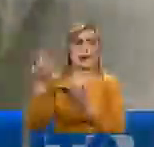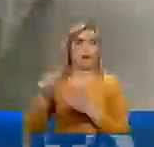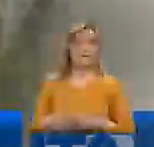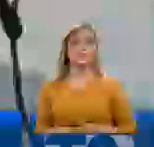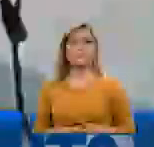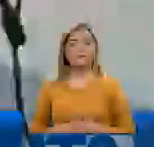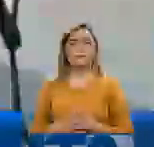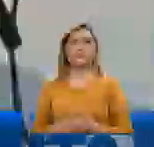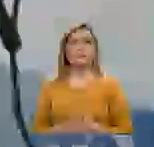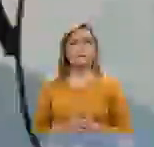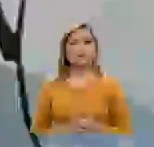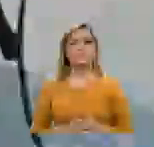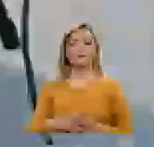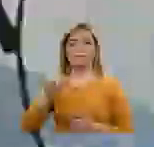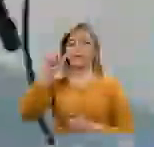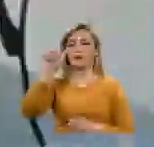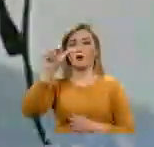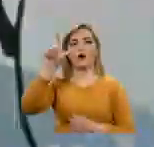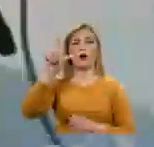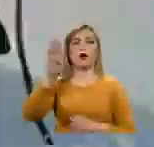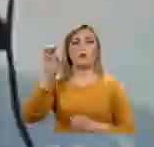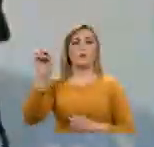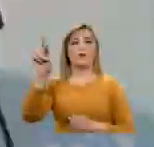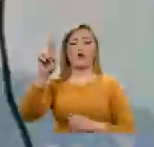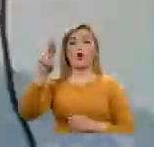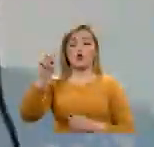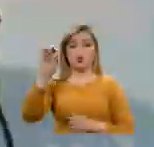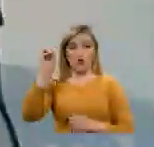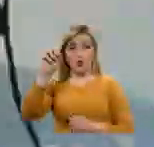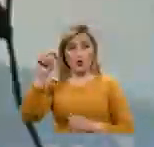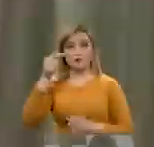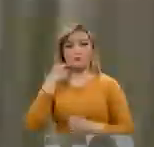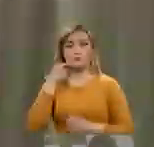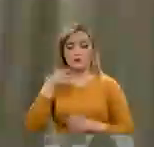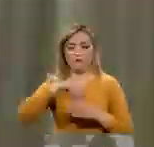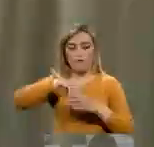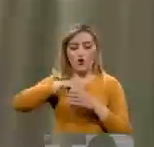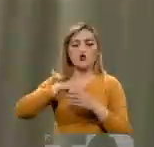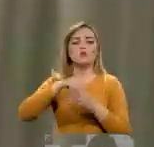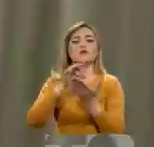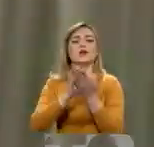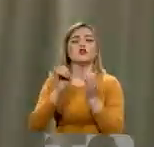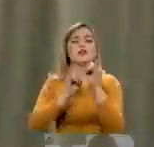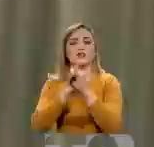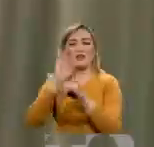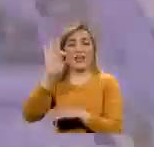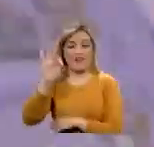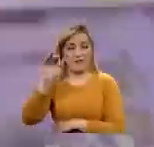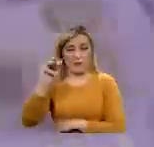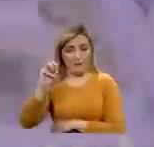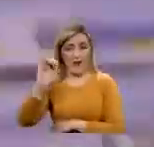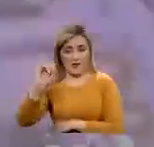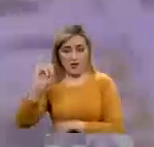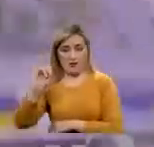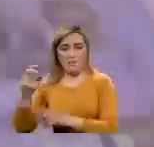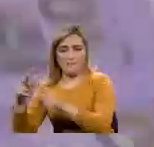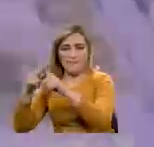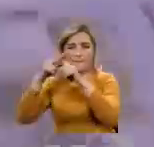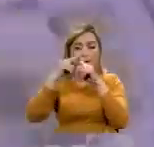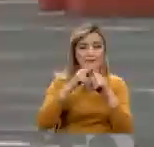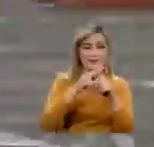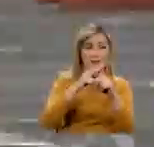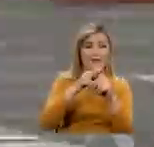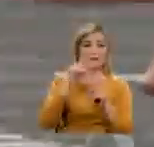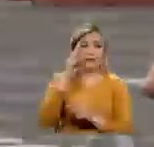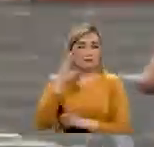sueldo. Vicente Albornoz cree que incluso cuando lleguen los recursos del Fondo Monetario Internacional, que se espera sería a finales de